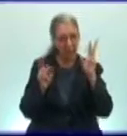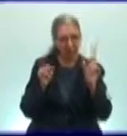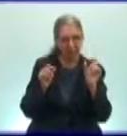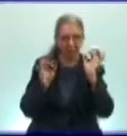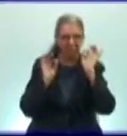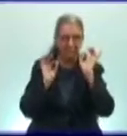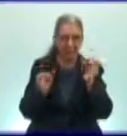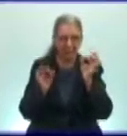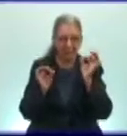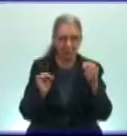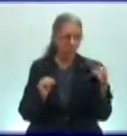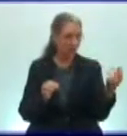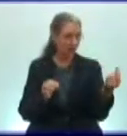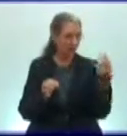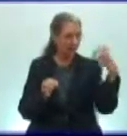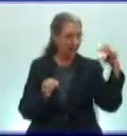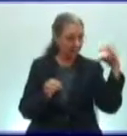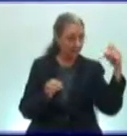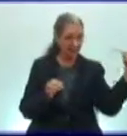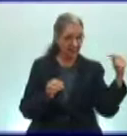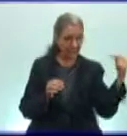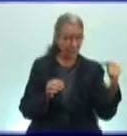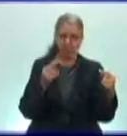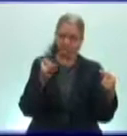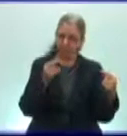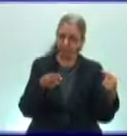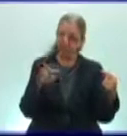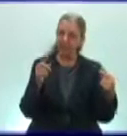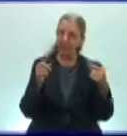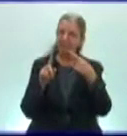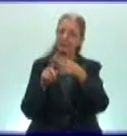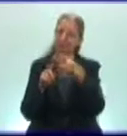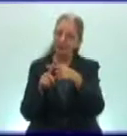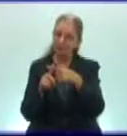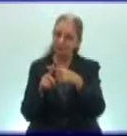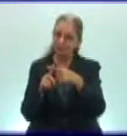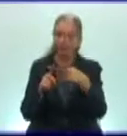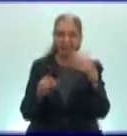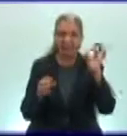de carga 1 negativo y los protones 1 positivo. Por eso, al